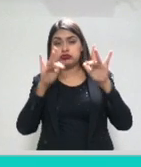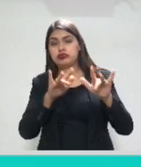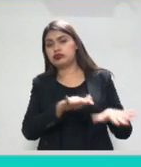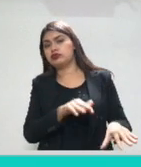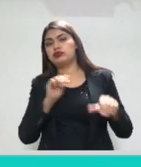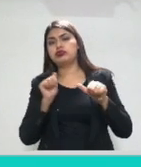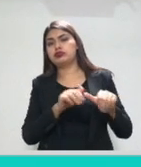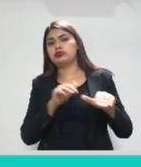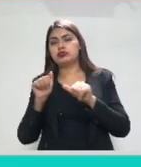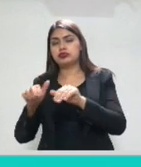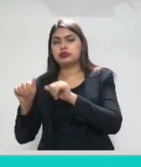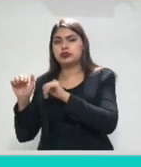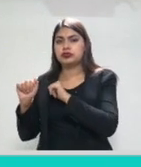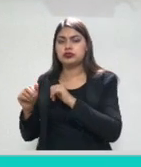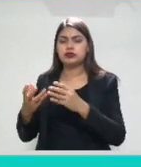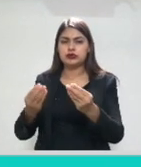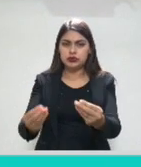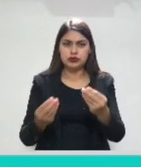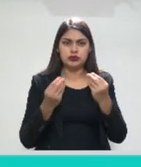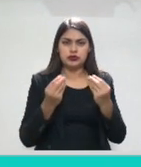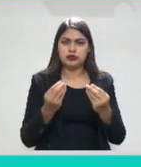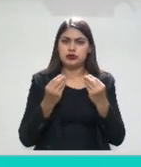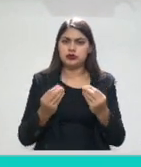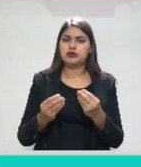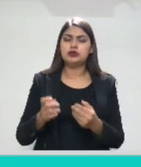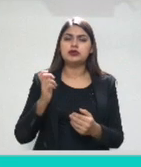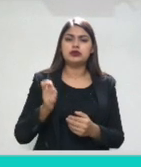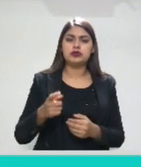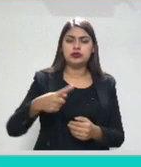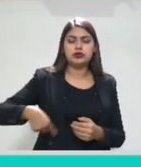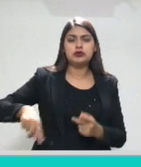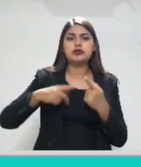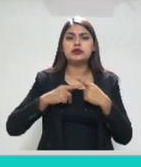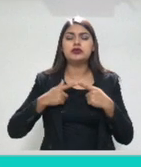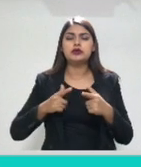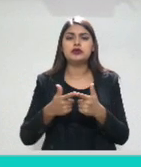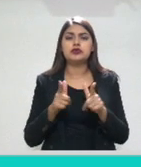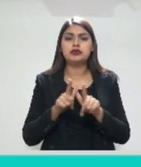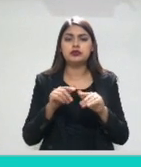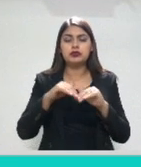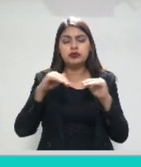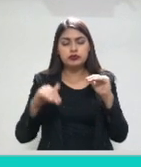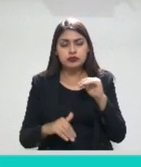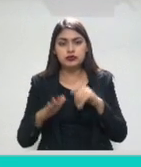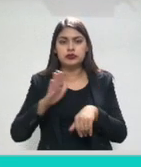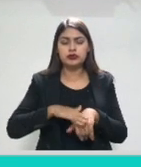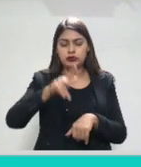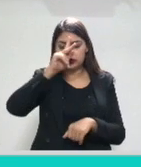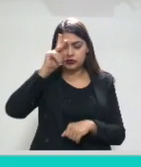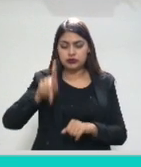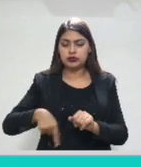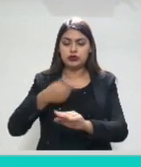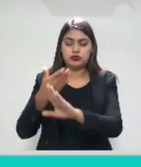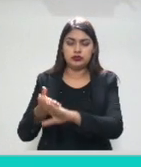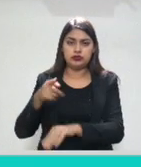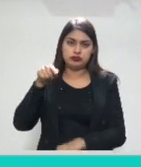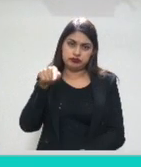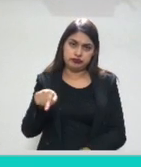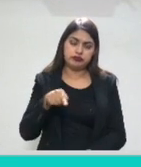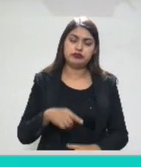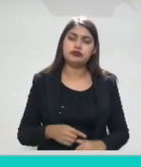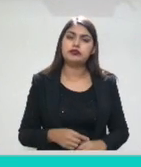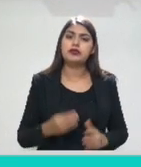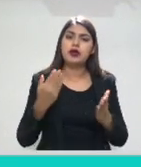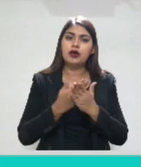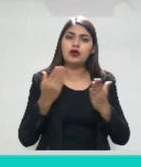manera desproporcionada a los alumnos más vulnerables también este análisis menciona que